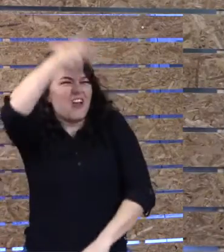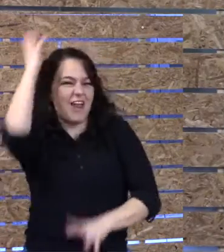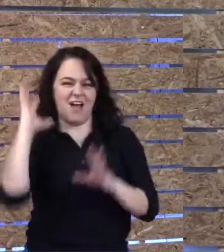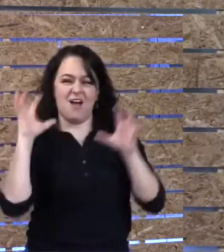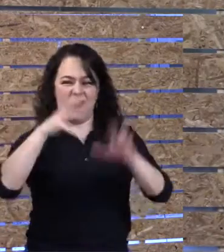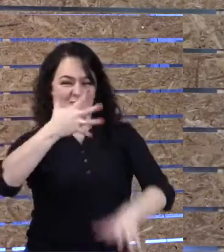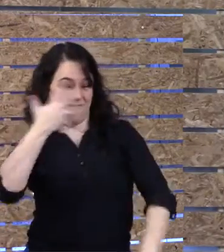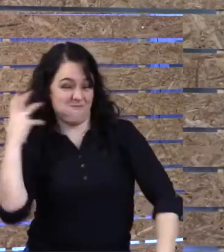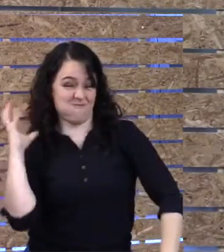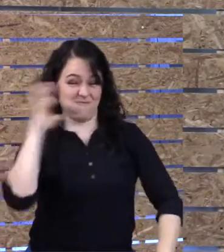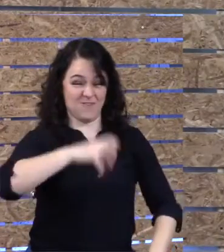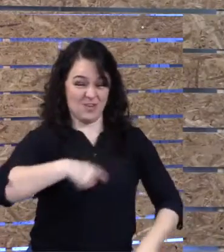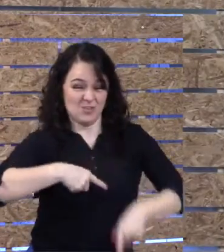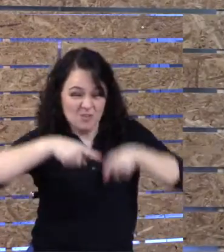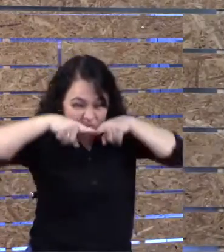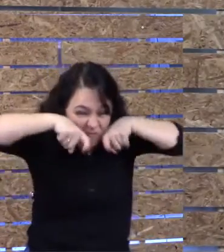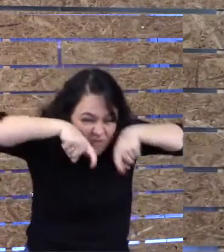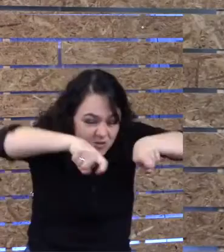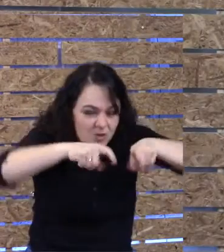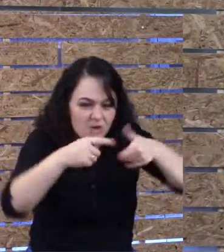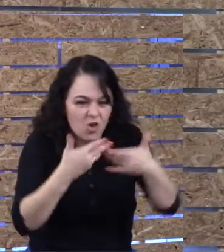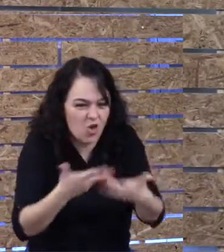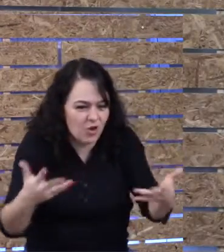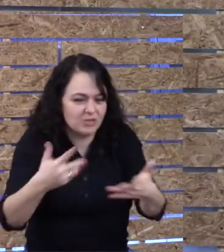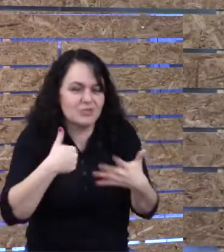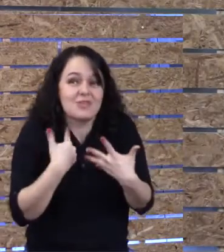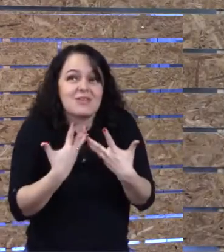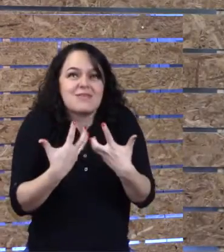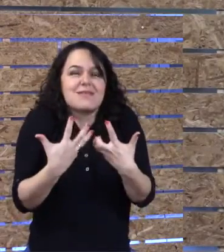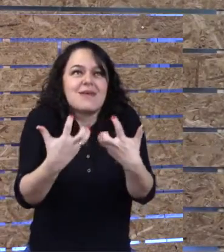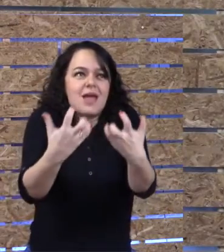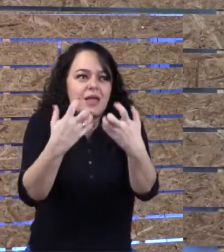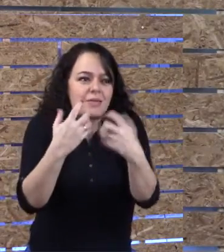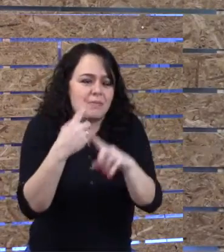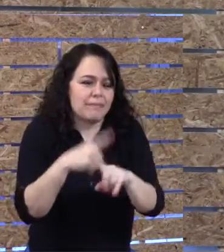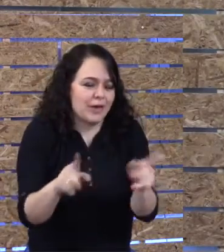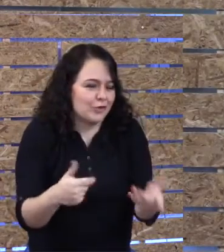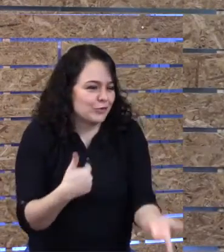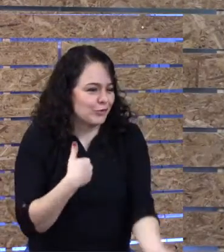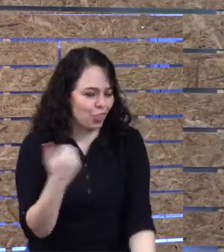Dios, un búfalo con las fuerzas, pero él es oveja, terca,